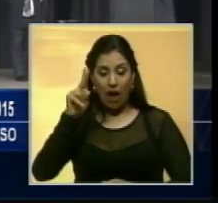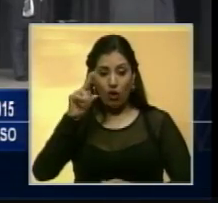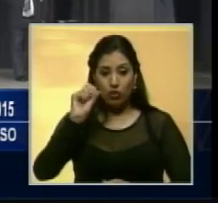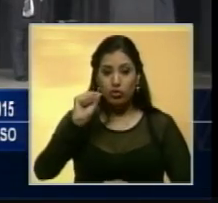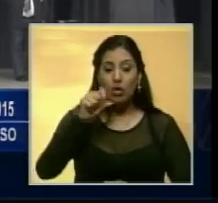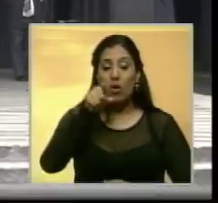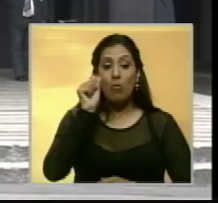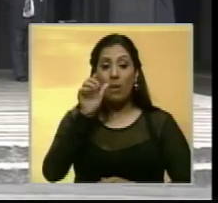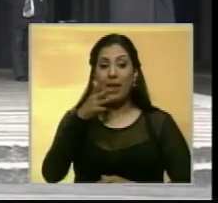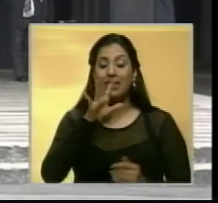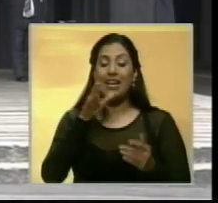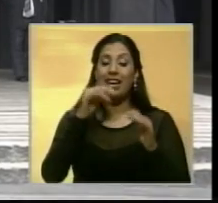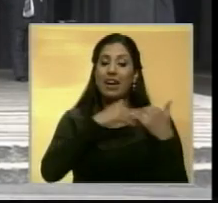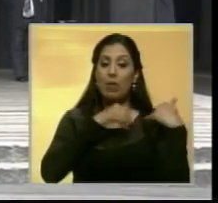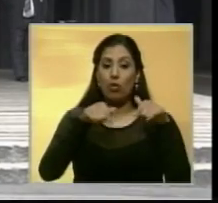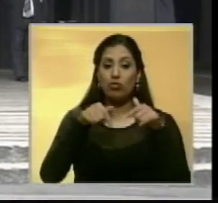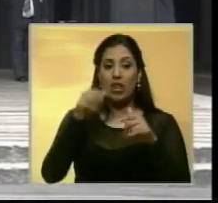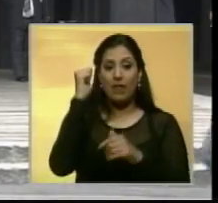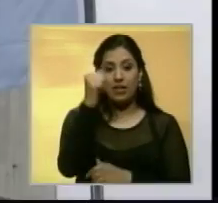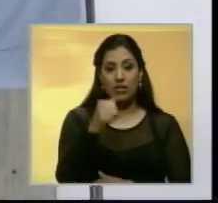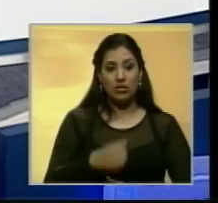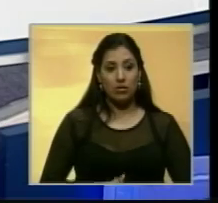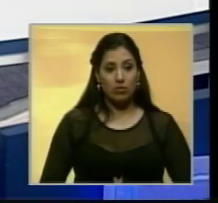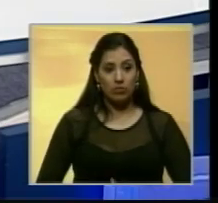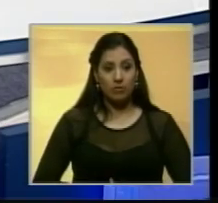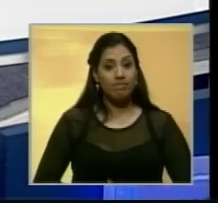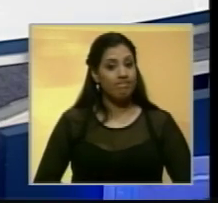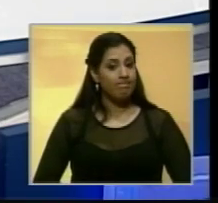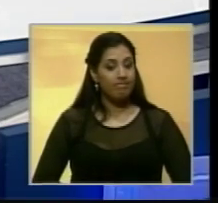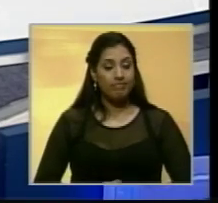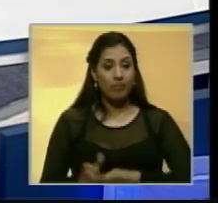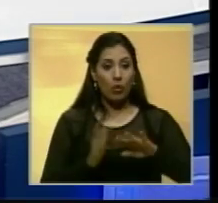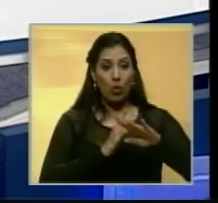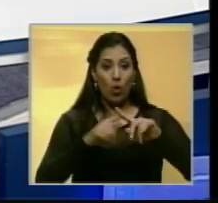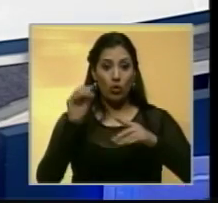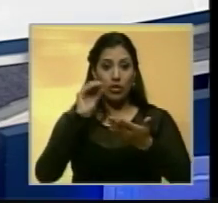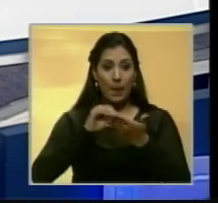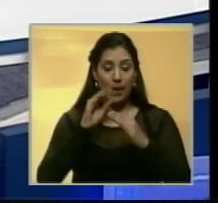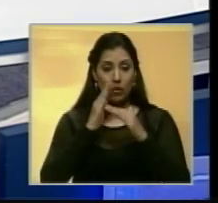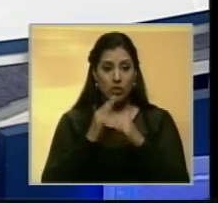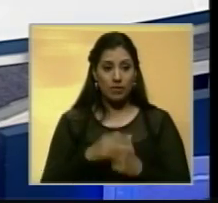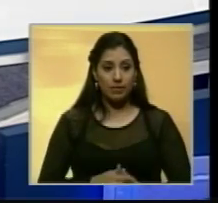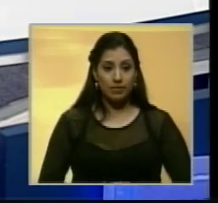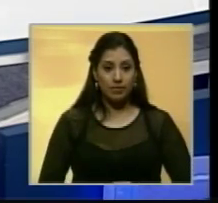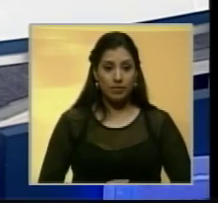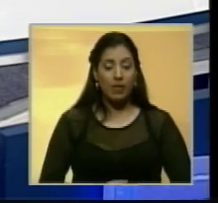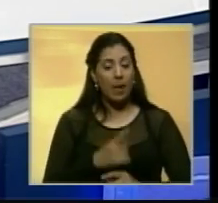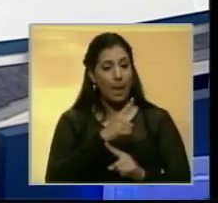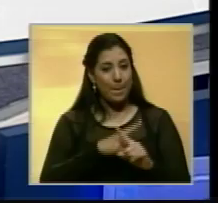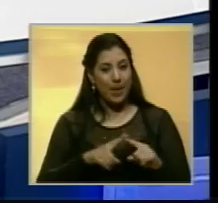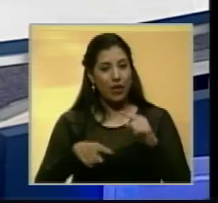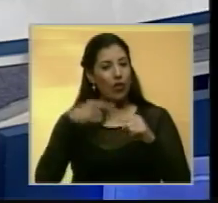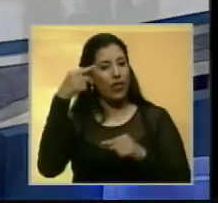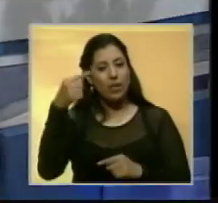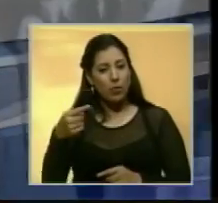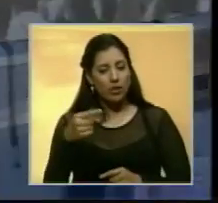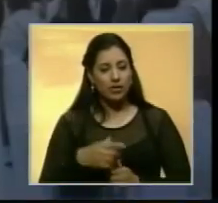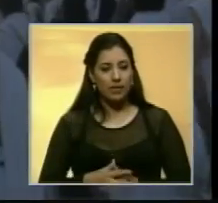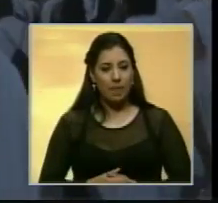determinarse su presunta vinculación con el hecho. Es momento de hacer una breve pausa. Pero al